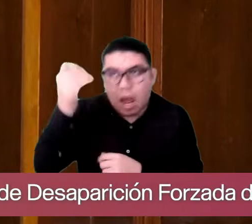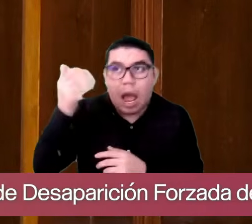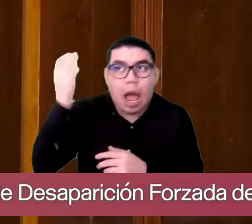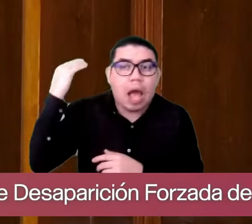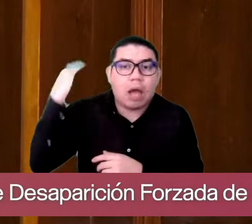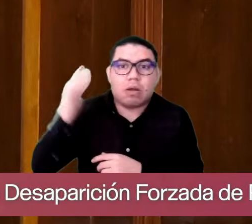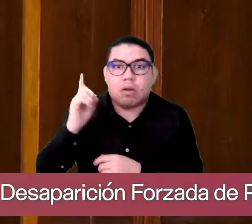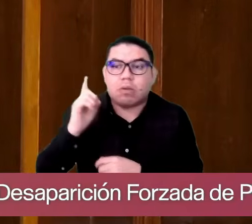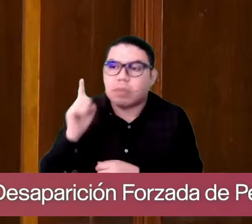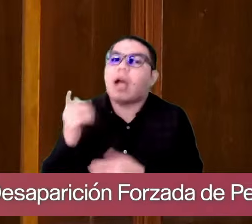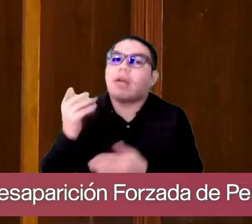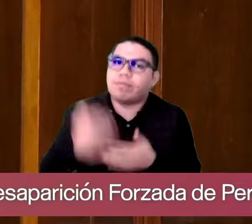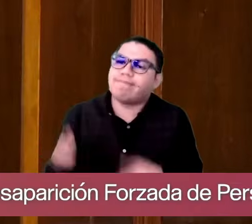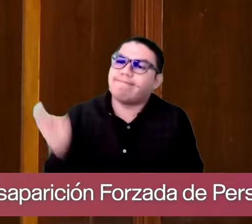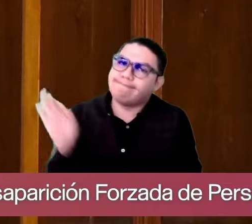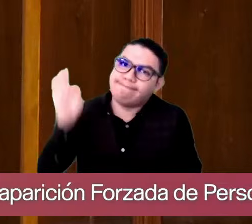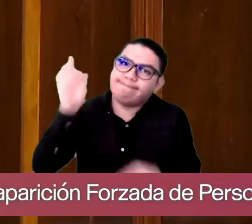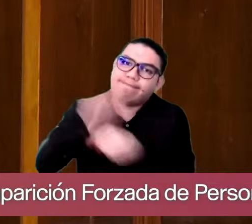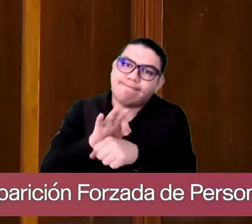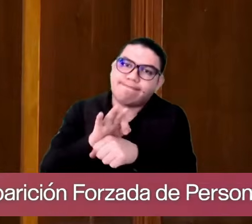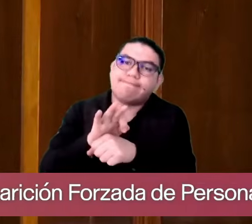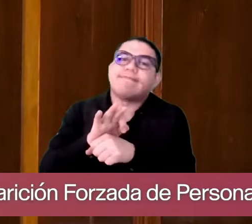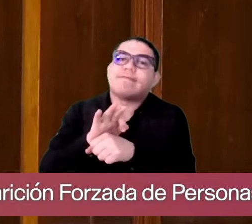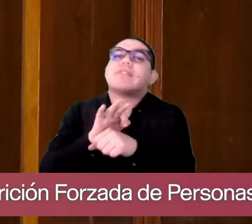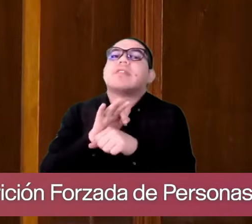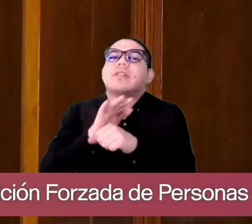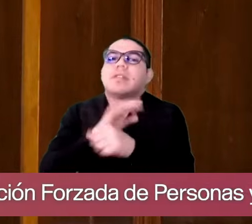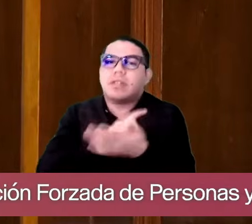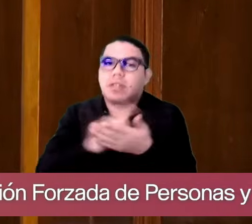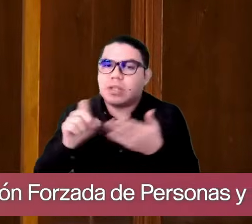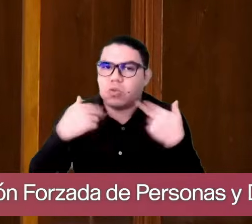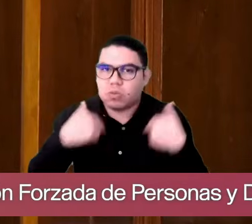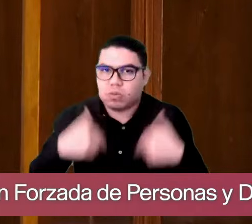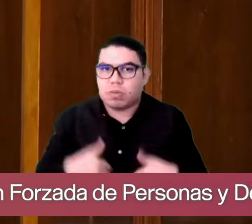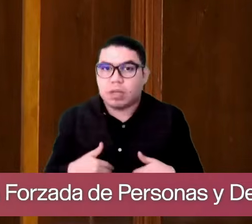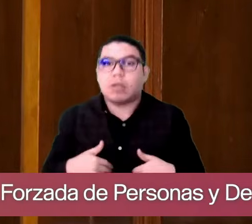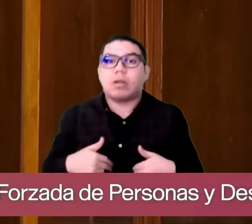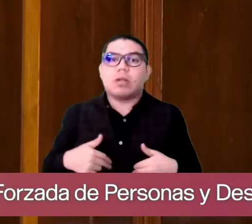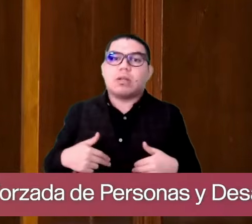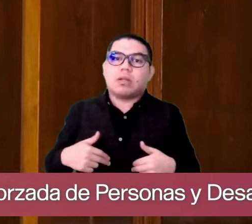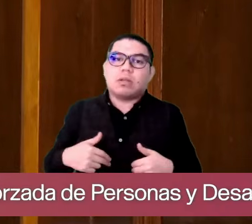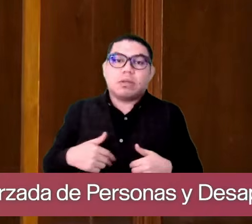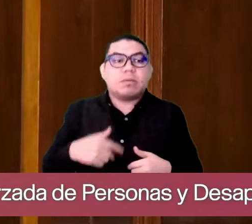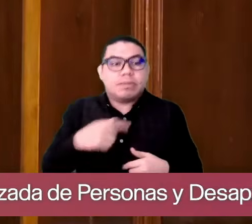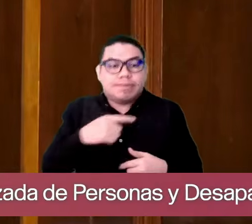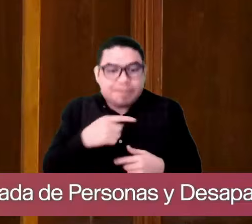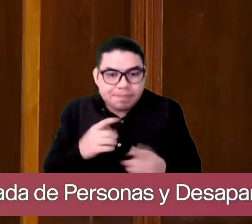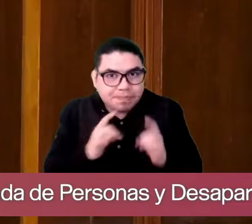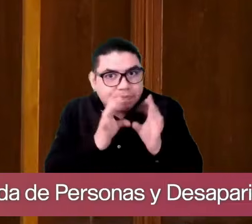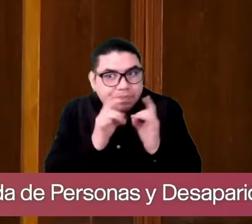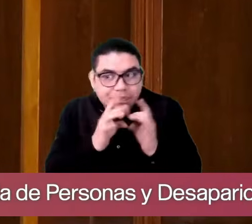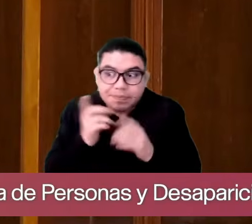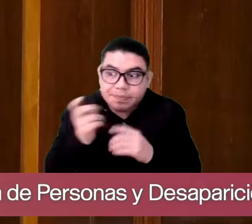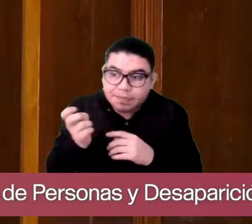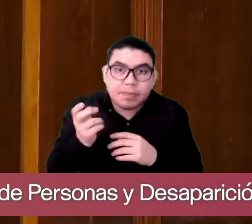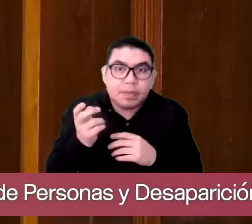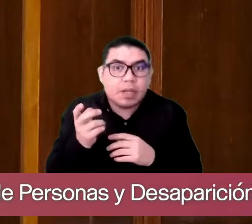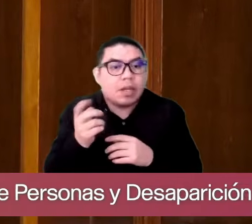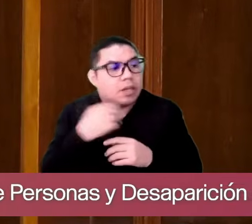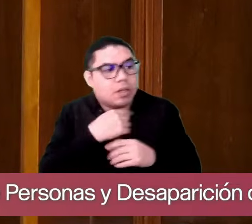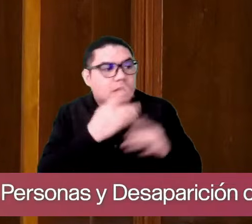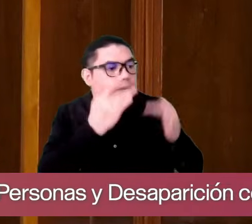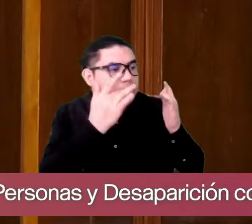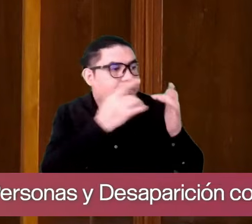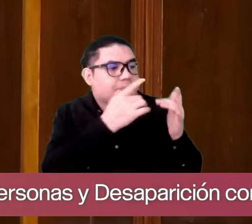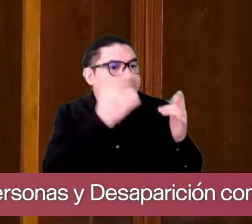humanos. La circunstancia la orilló a jubilarse, quedó al cuidado de sus